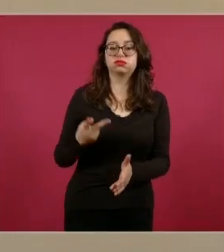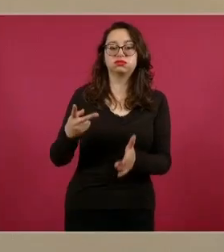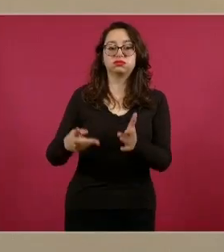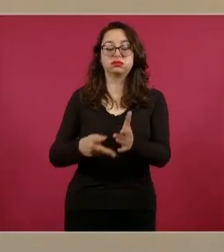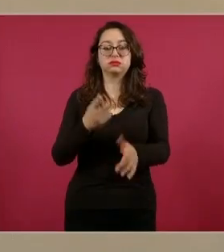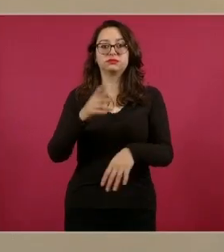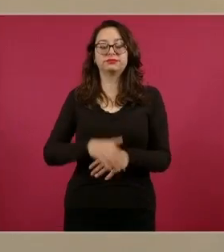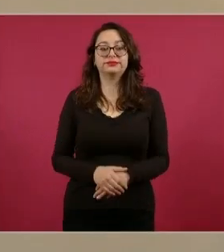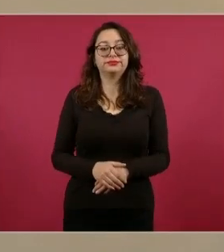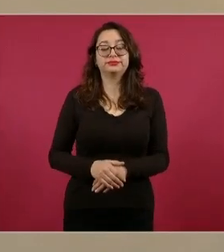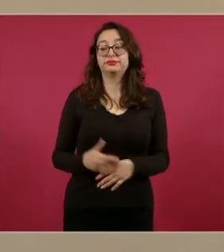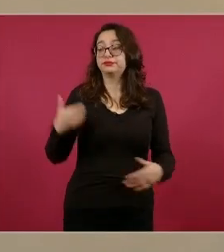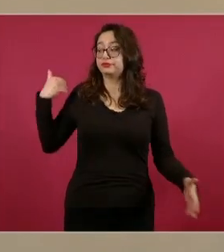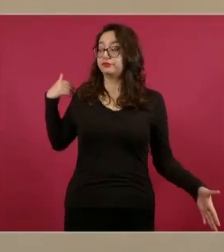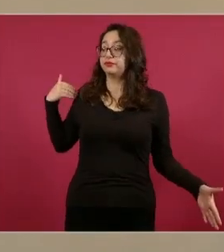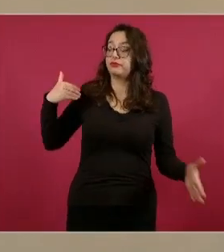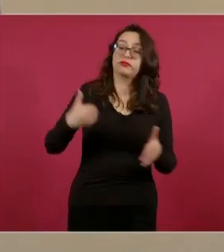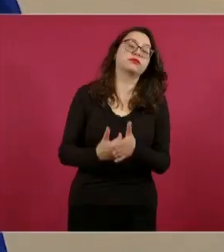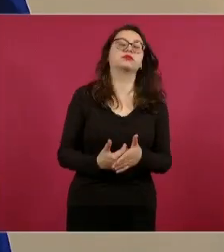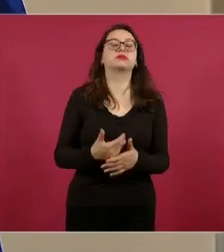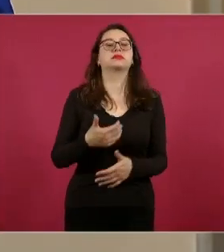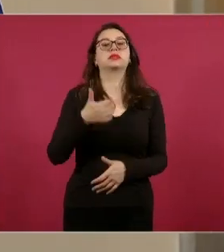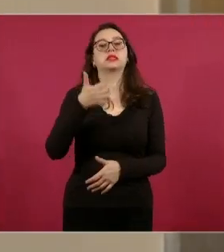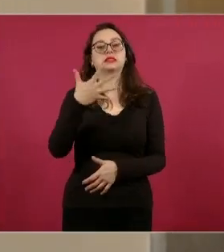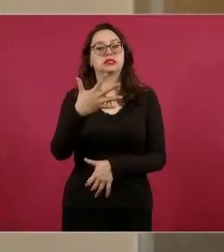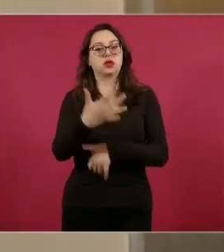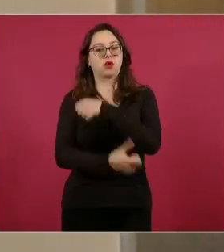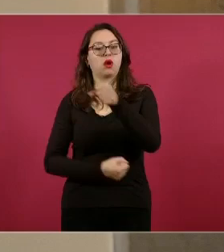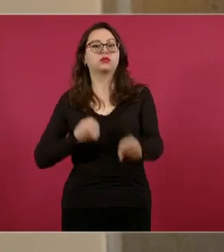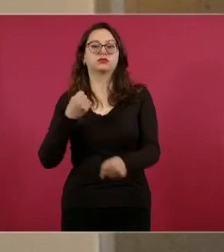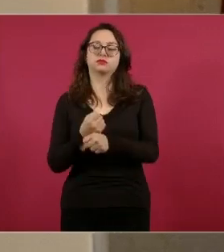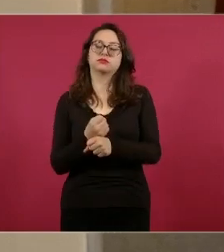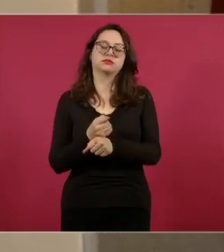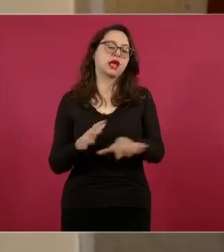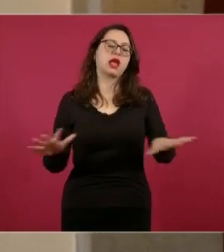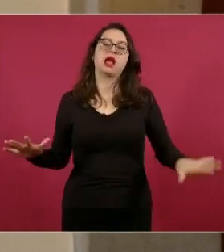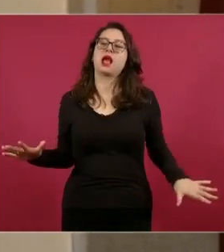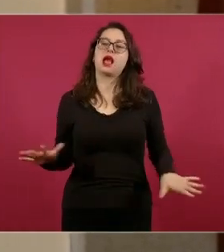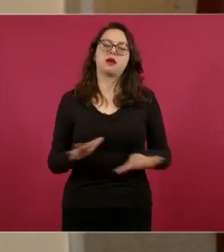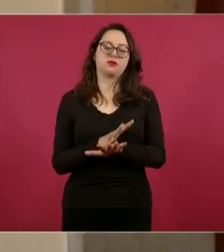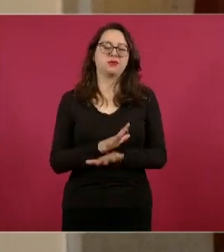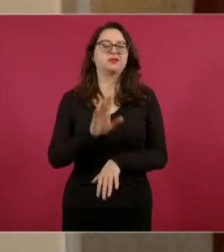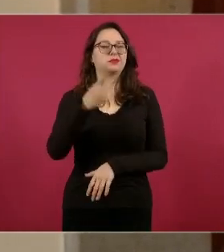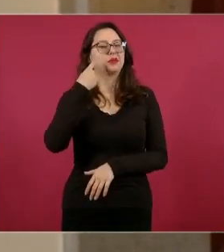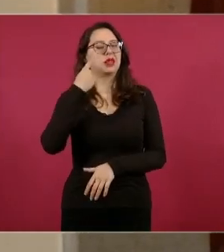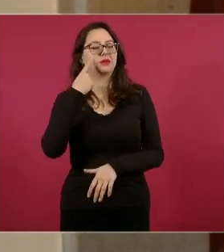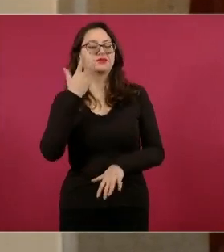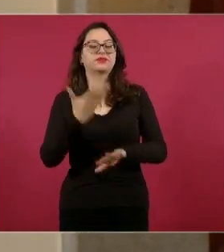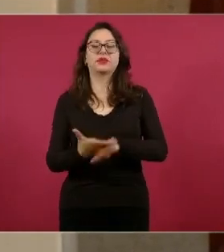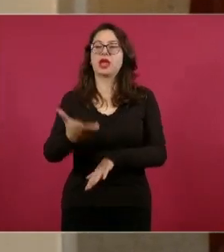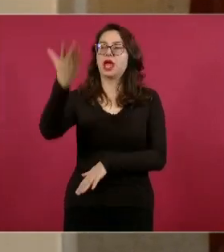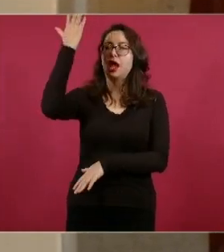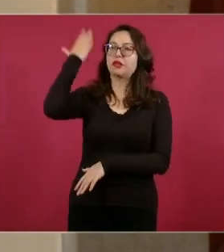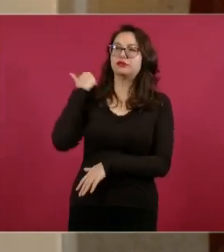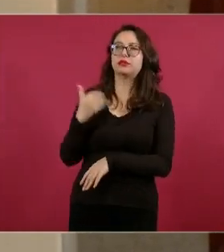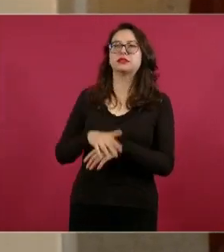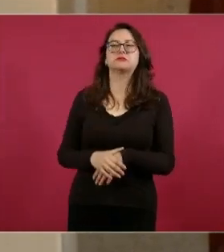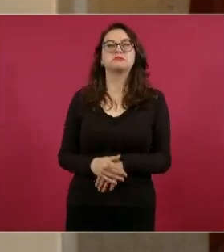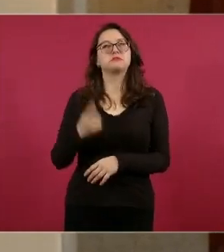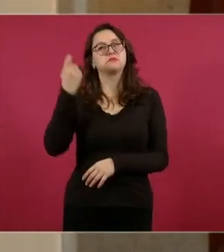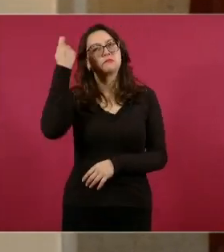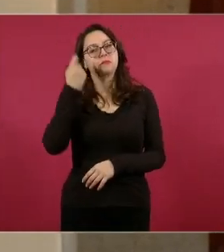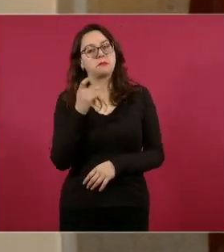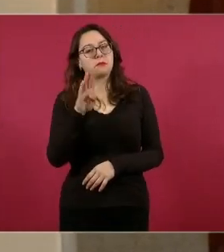darles una idea. Antes en el IMSS se abrían alrededor de 3.900, 4.000